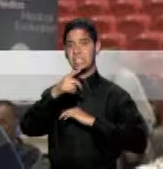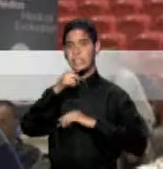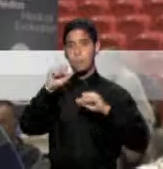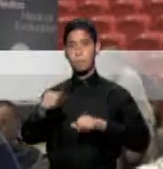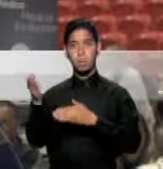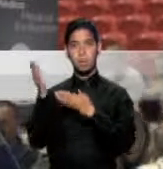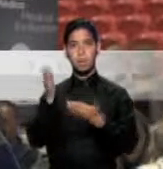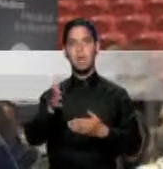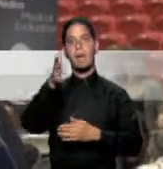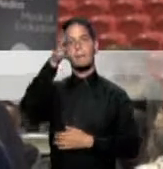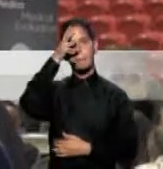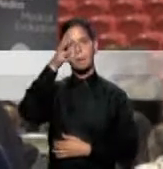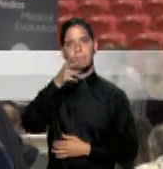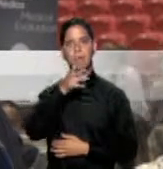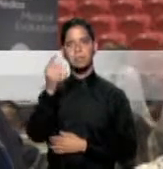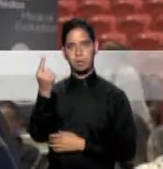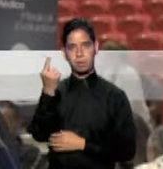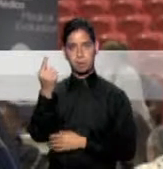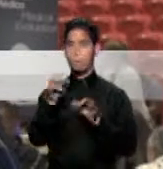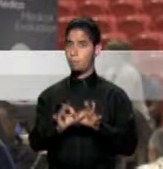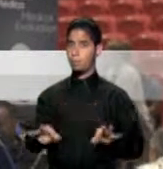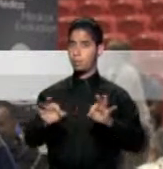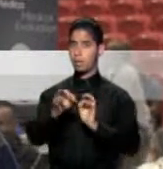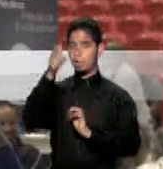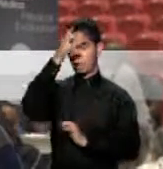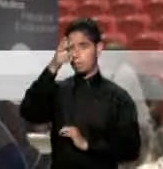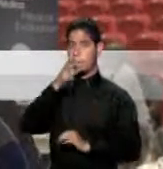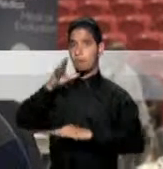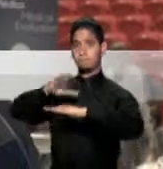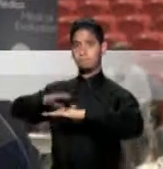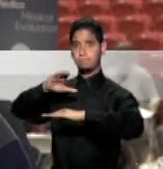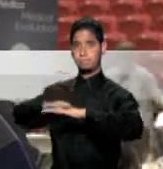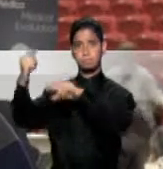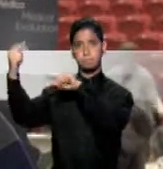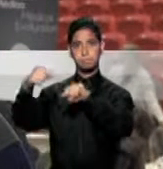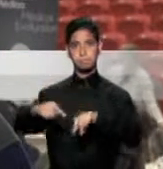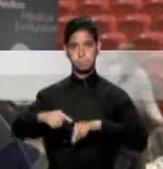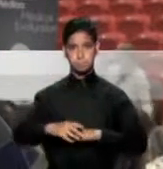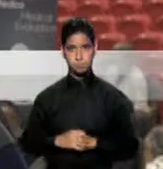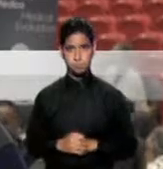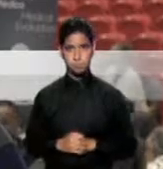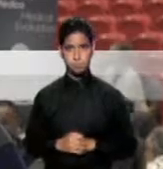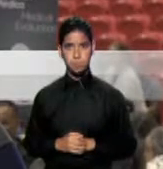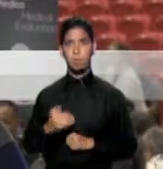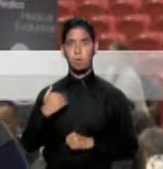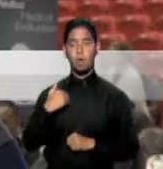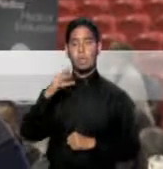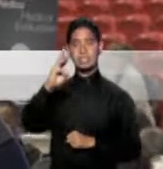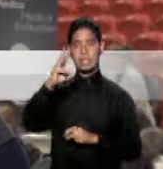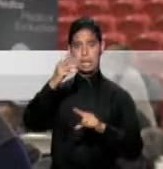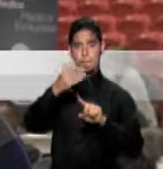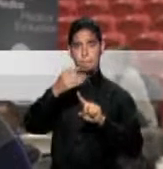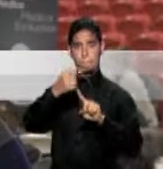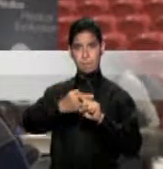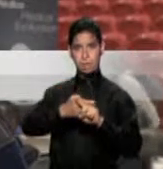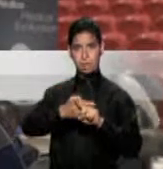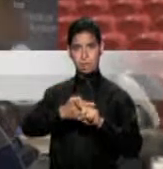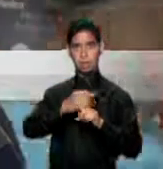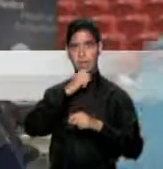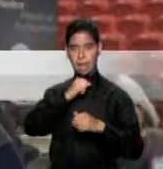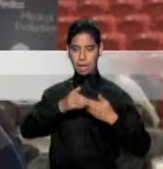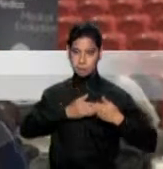estar hasta las 6 de la tarde y necesitamos que los muchachos que están saliendo de la escuela, los padres, sobre todo los menores, traigan a sus hijos a vacunar. Sabemos